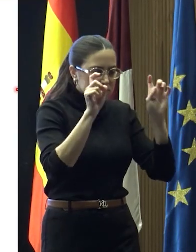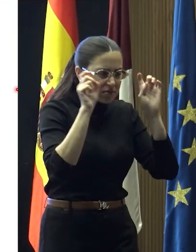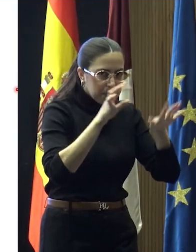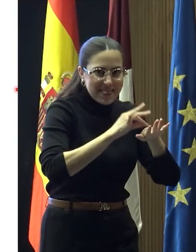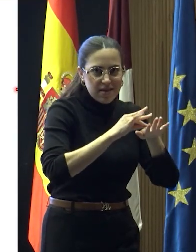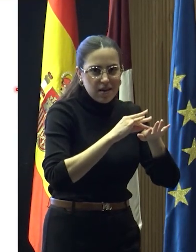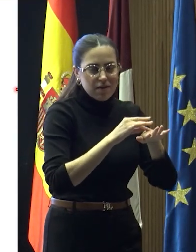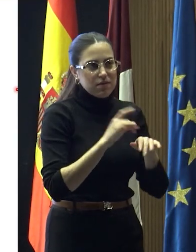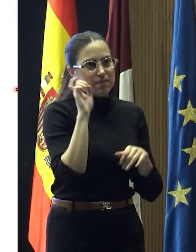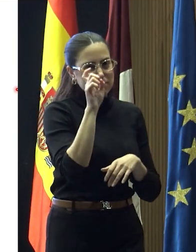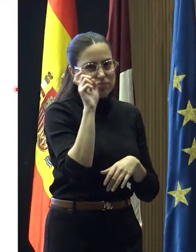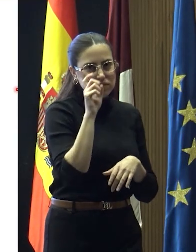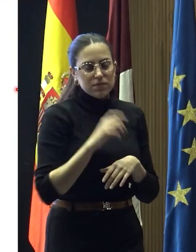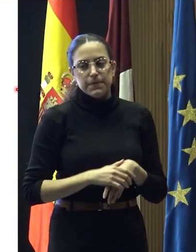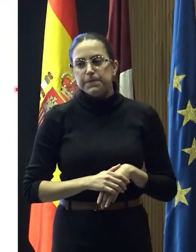que sabéis que no era